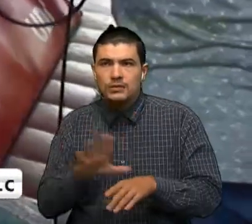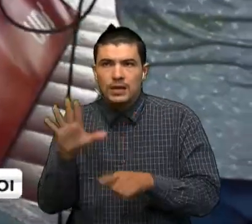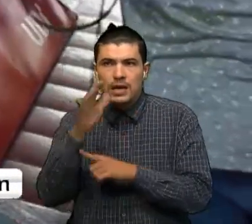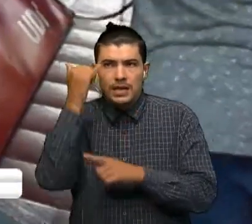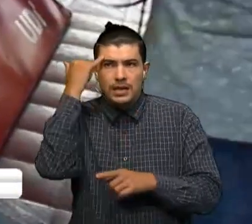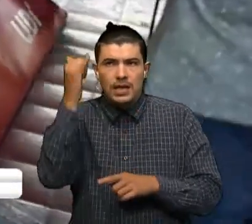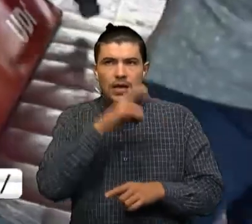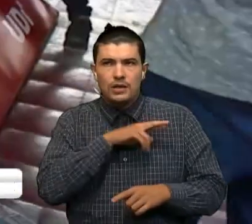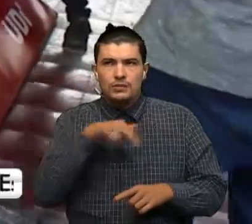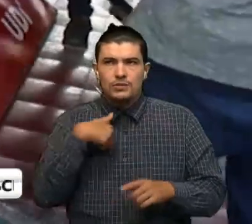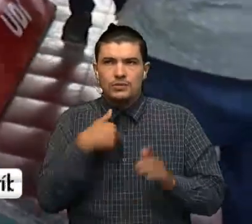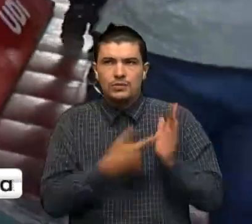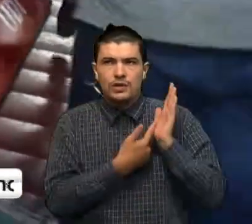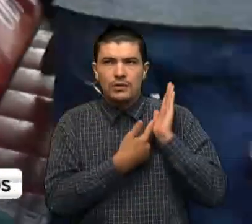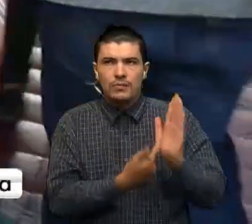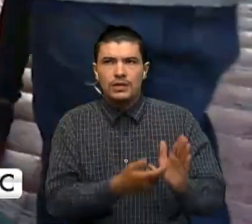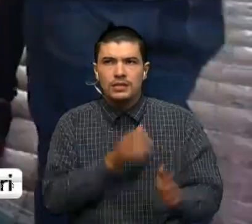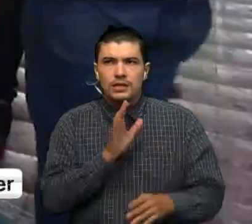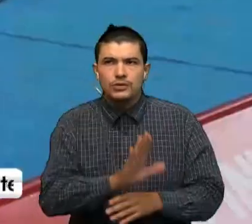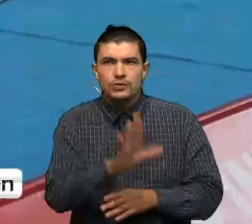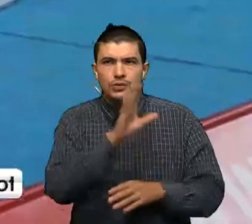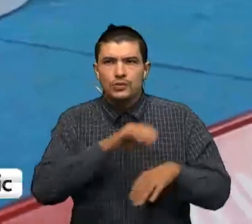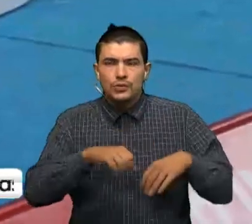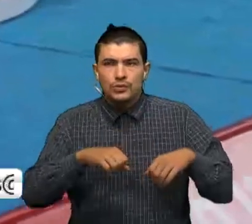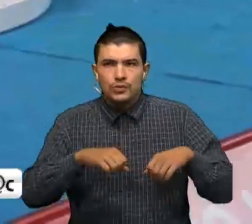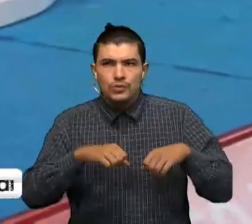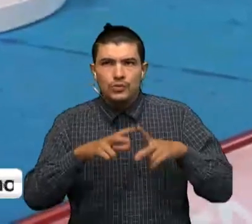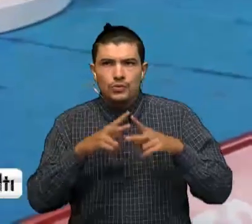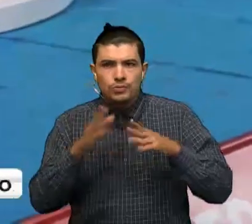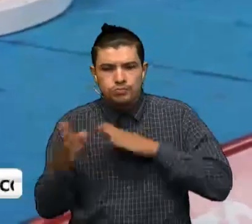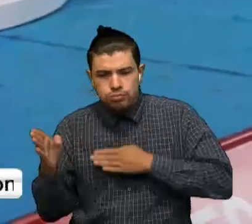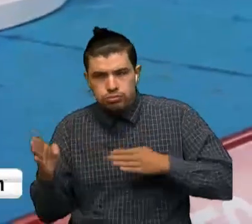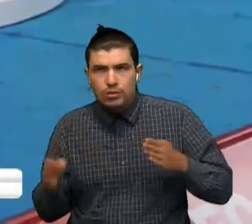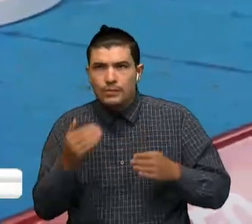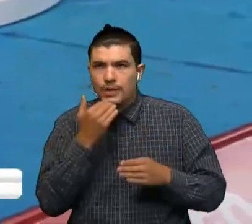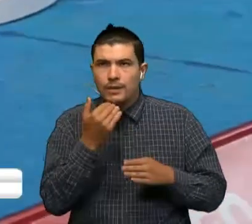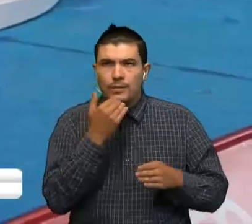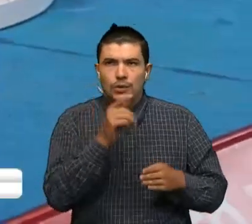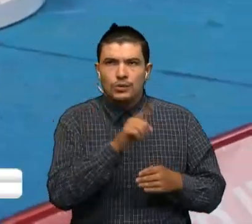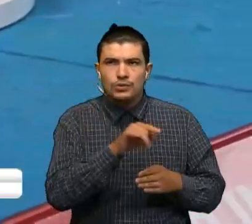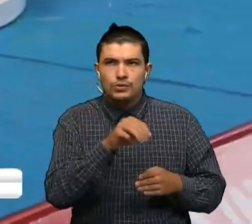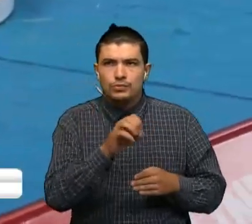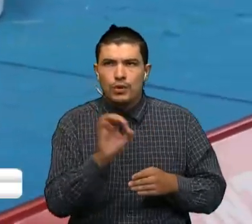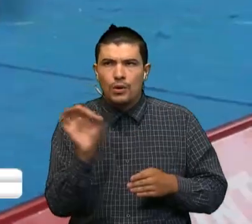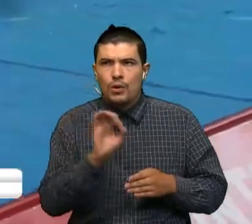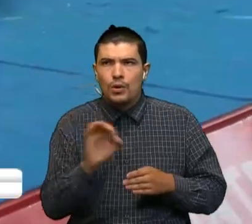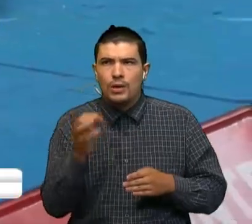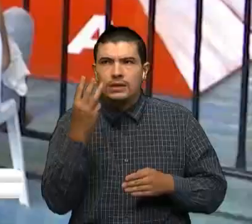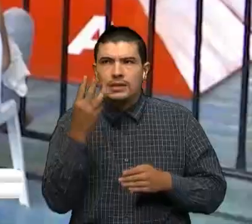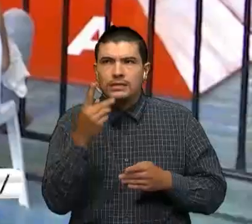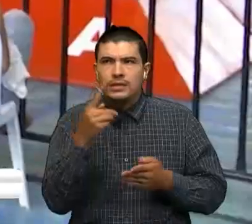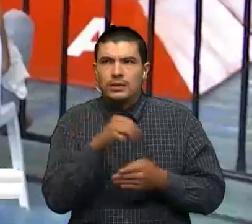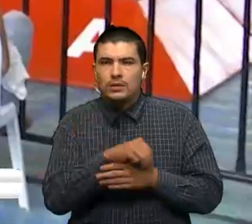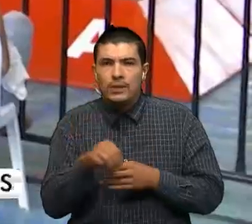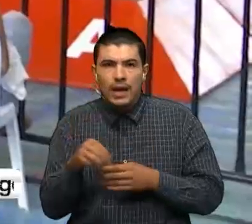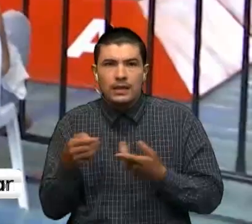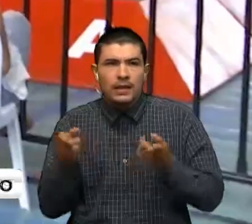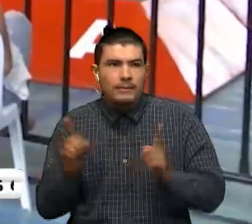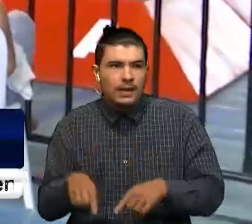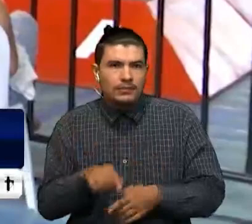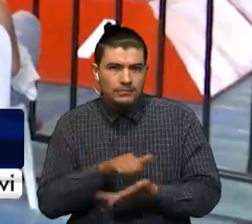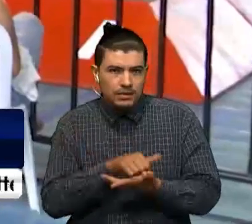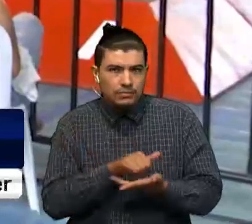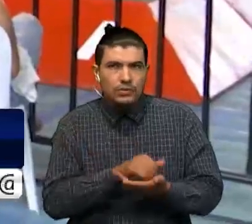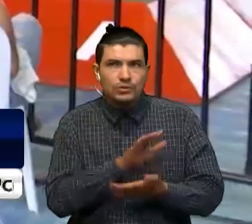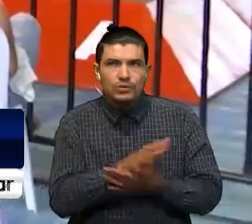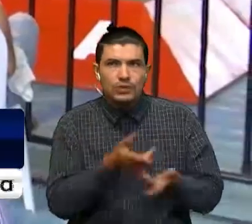una muestra de robótica categorías como zumo tres kilogramos mini somos seguidores de línea también